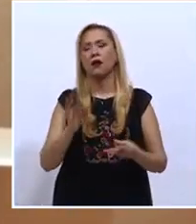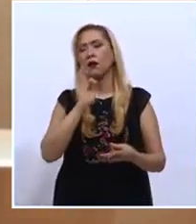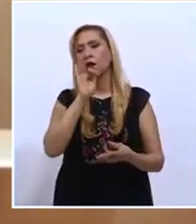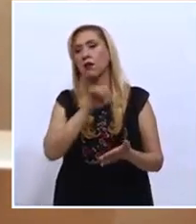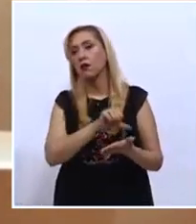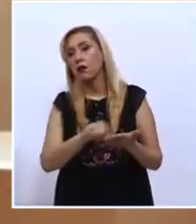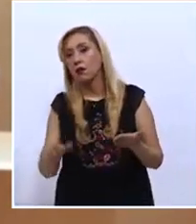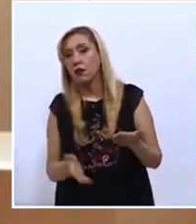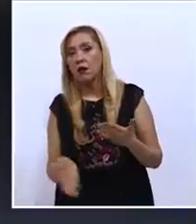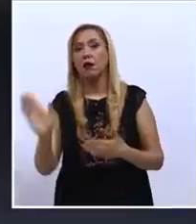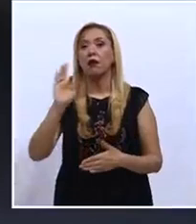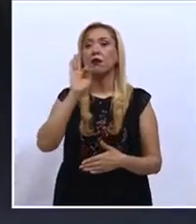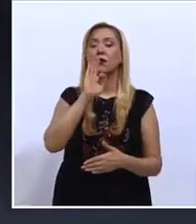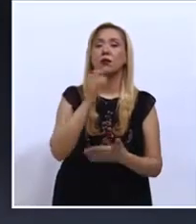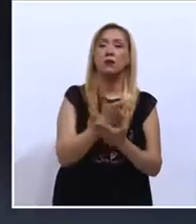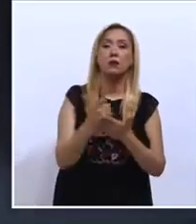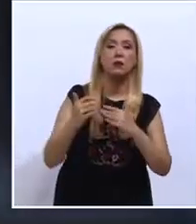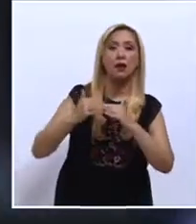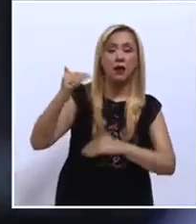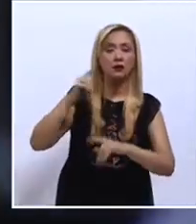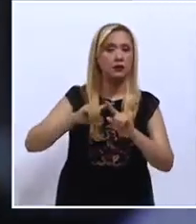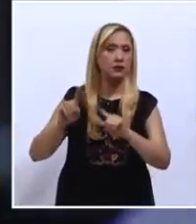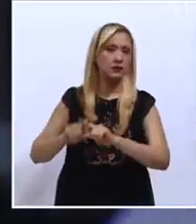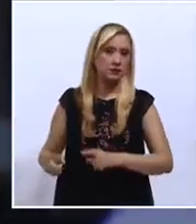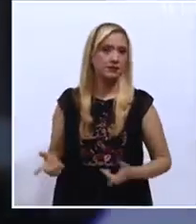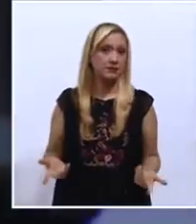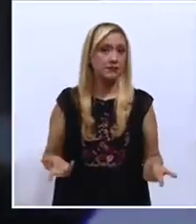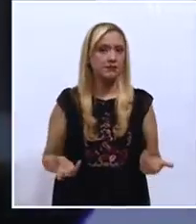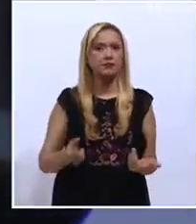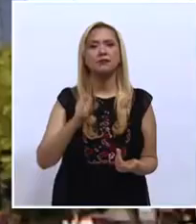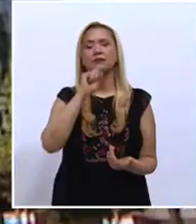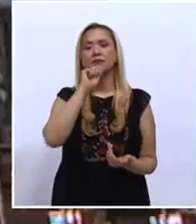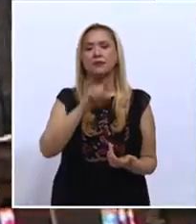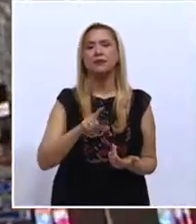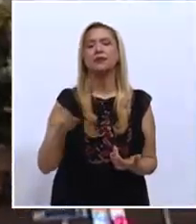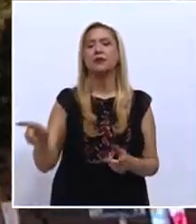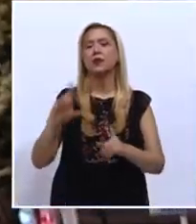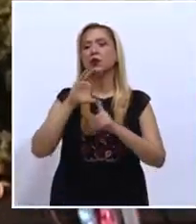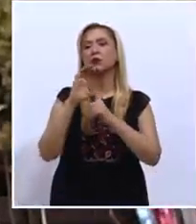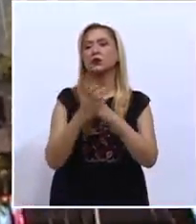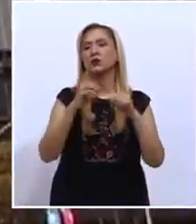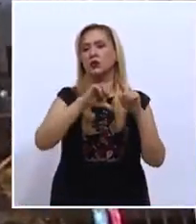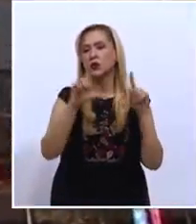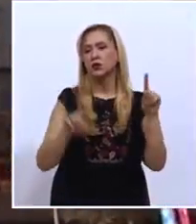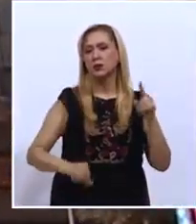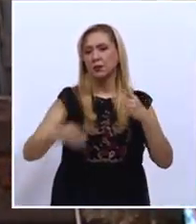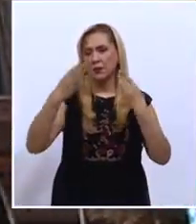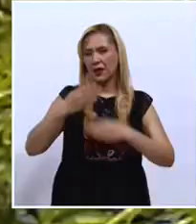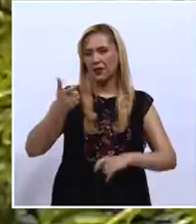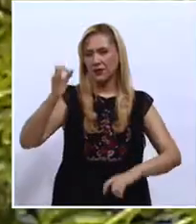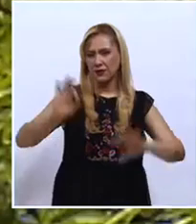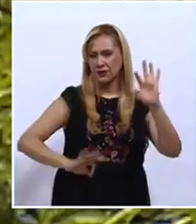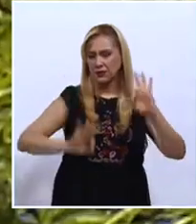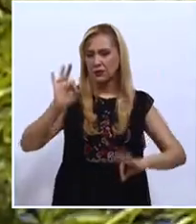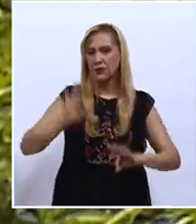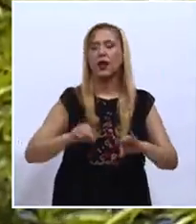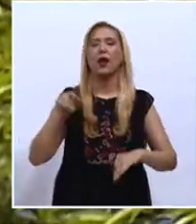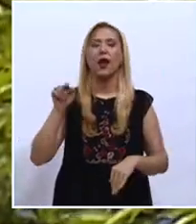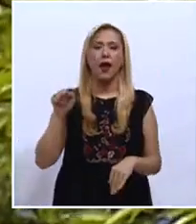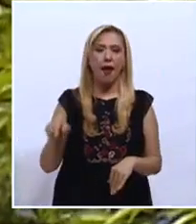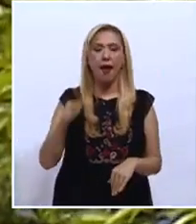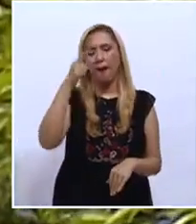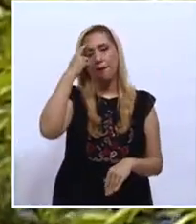salariales, entre otros. También se cuenta con la participación de la Comisión Nacional Bancaria y de Valores, lo que